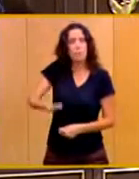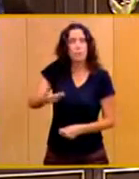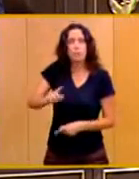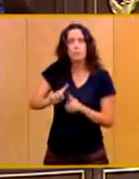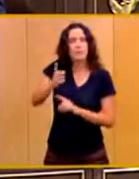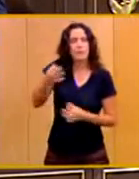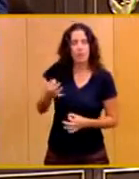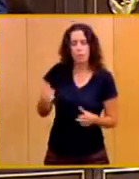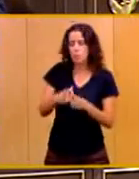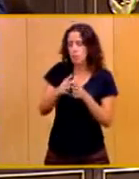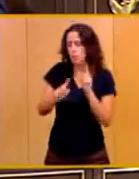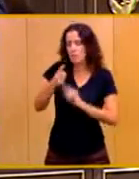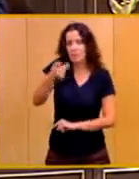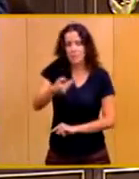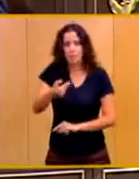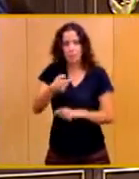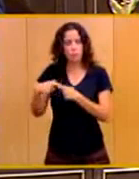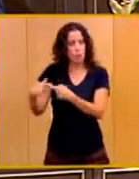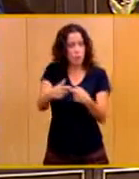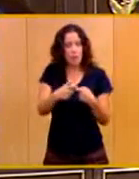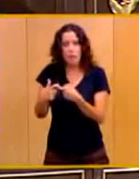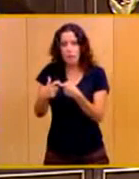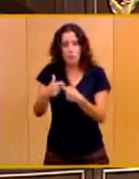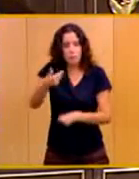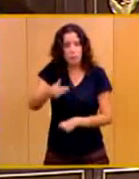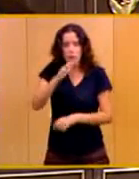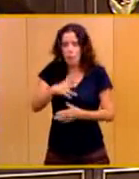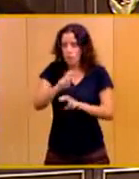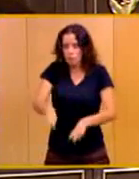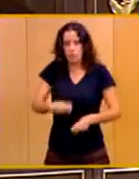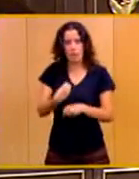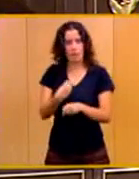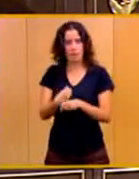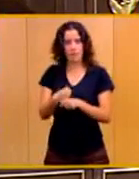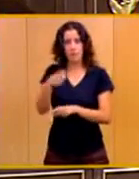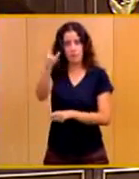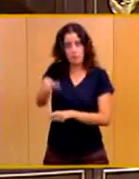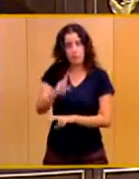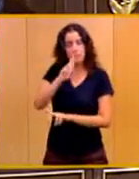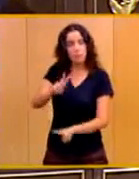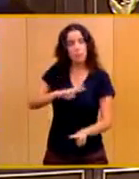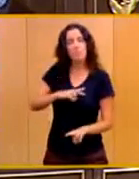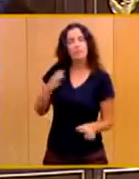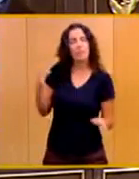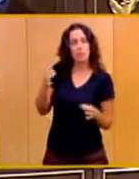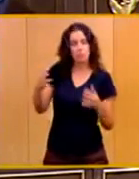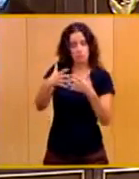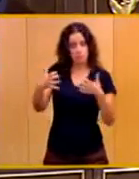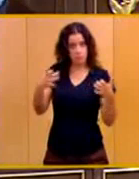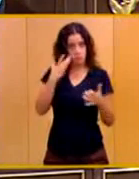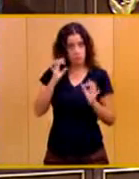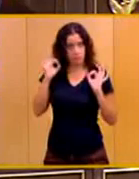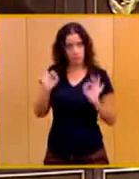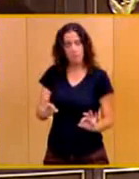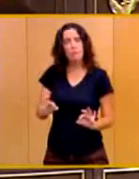más solidario, ni más nada. Me contestó, y cito literalmente: quiero dejarlo hoy